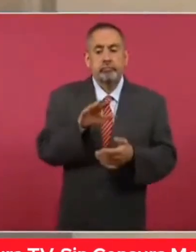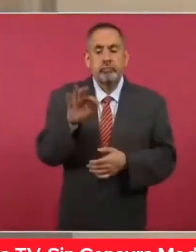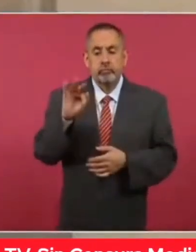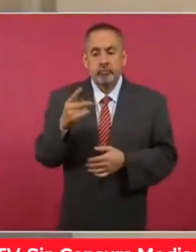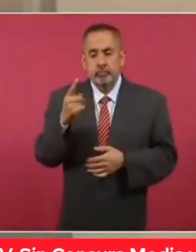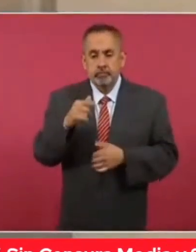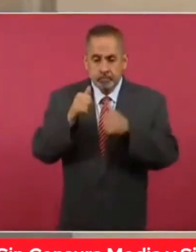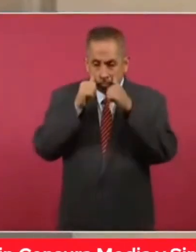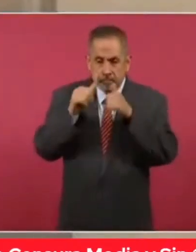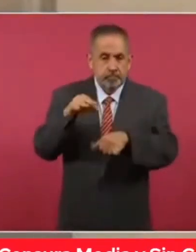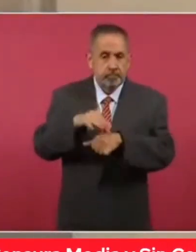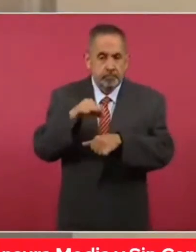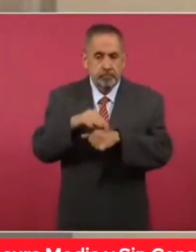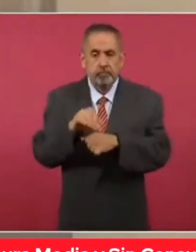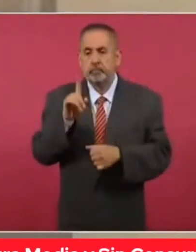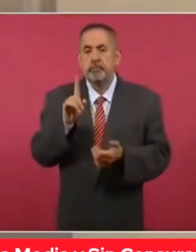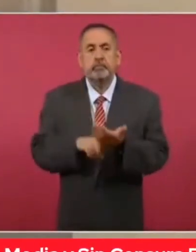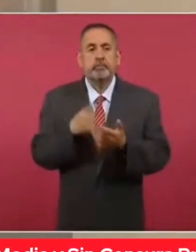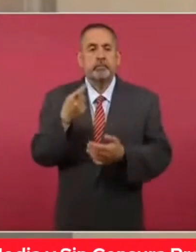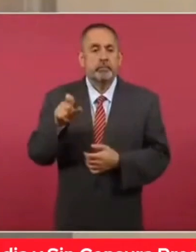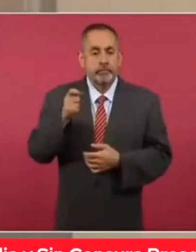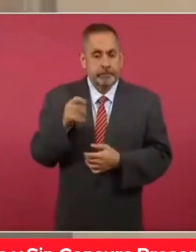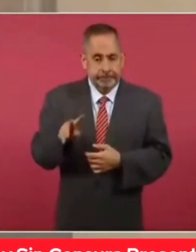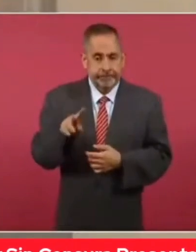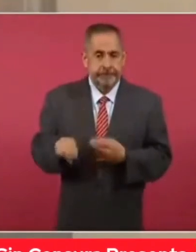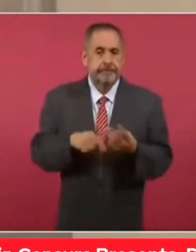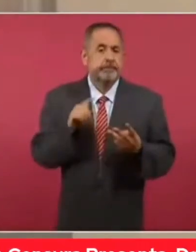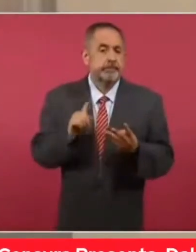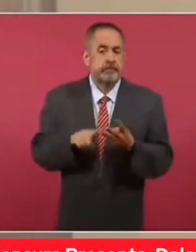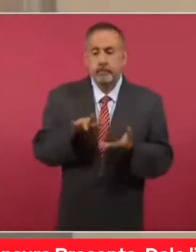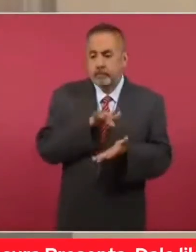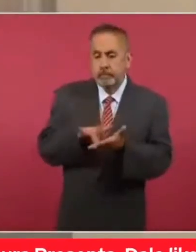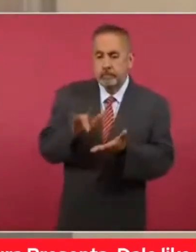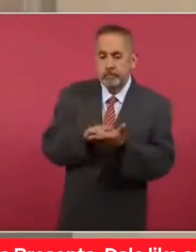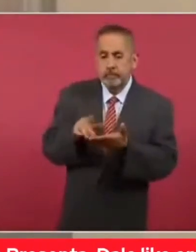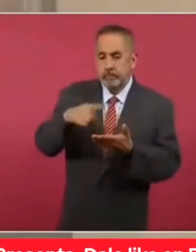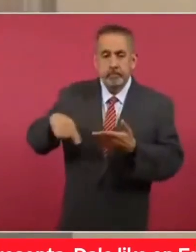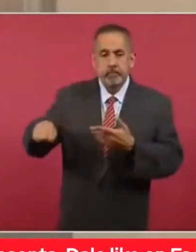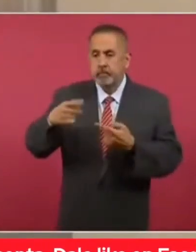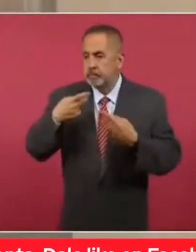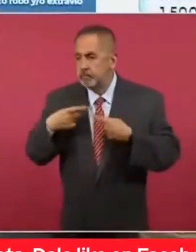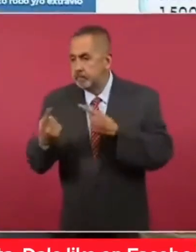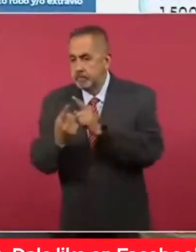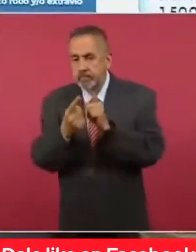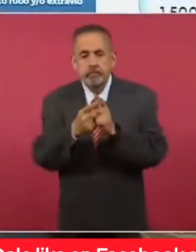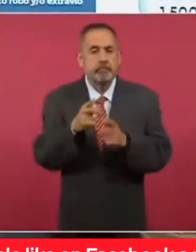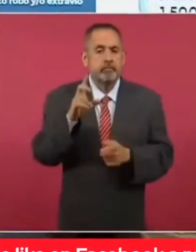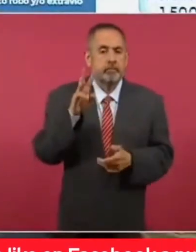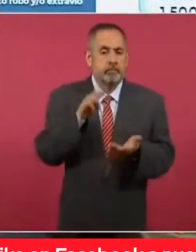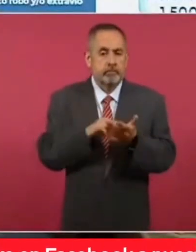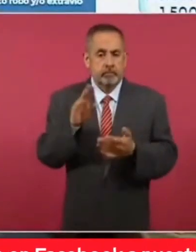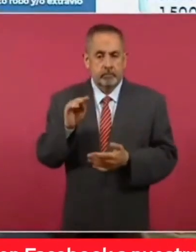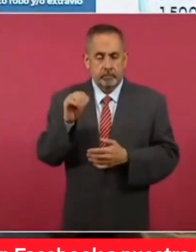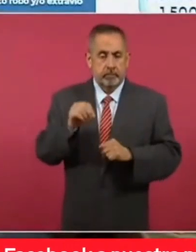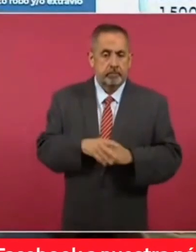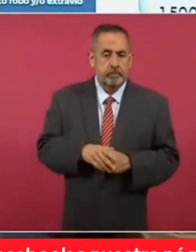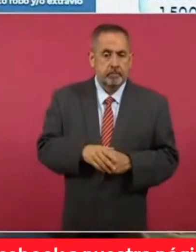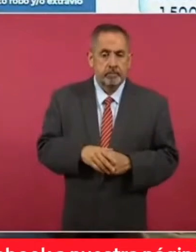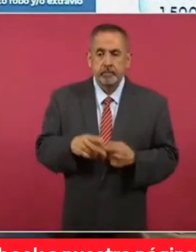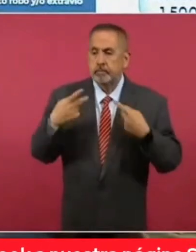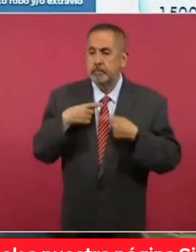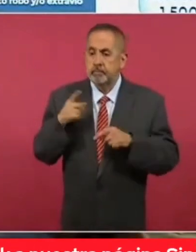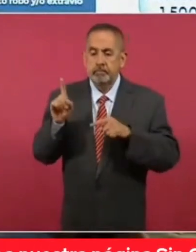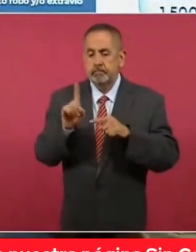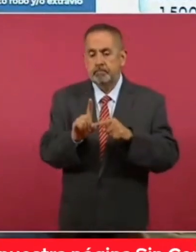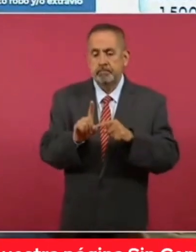atenciones médicas mil ciento veintinueve apoyos a usuarios tres mil noventa y nueve pasajeros no